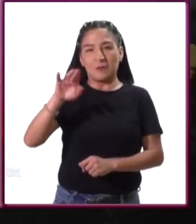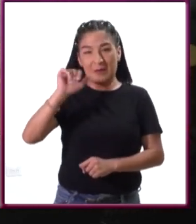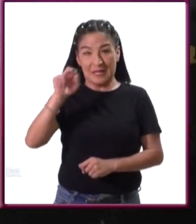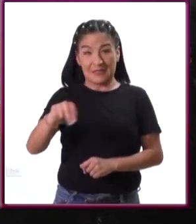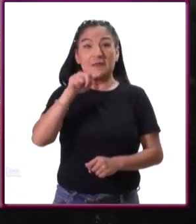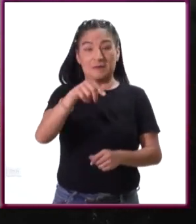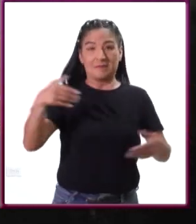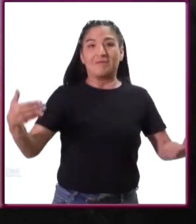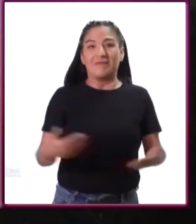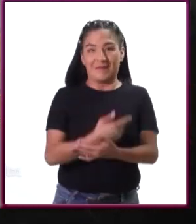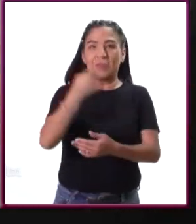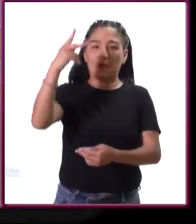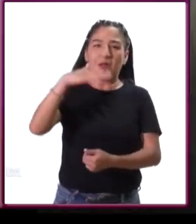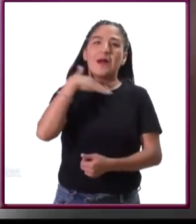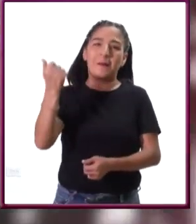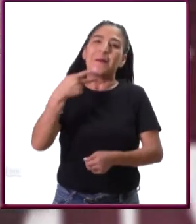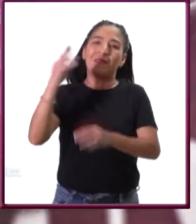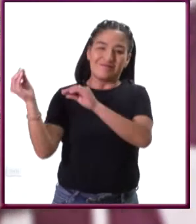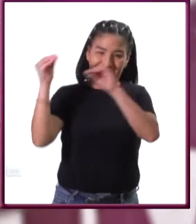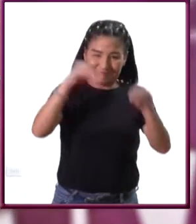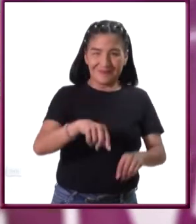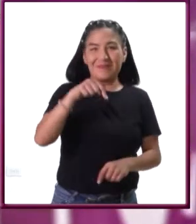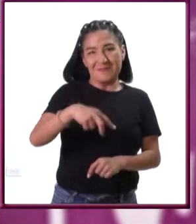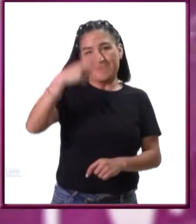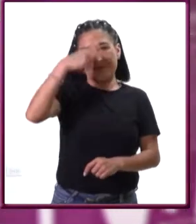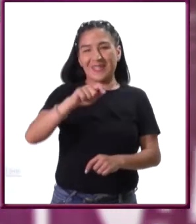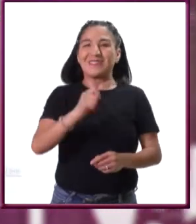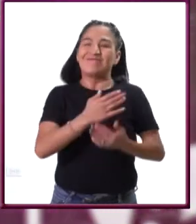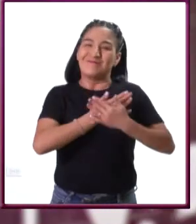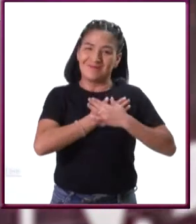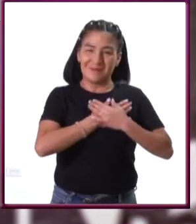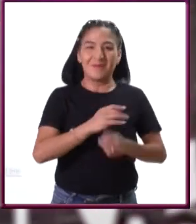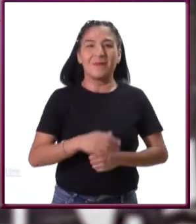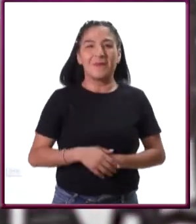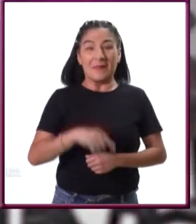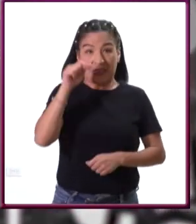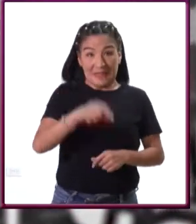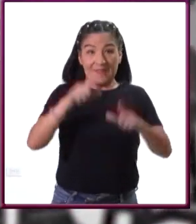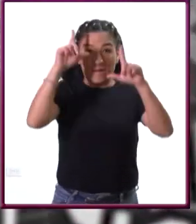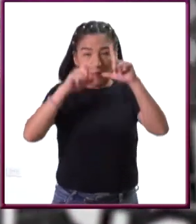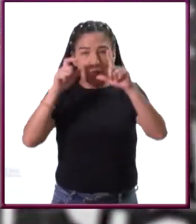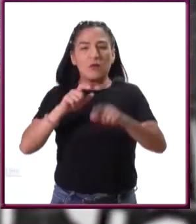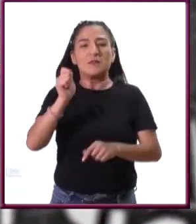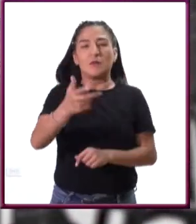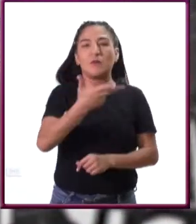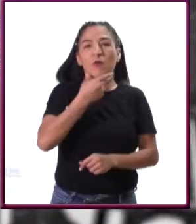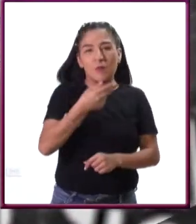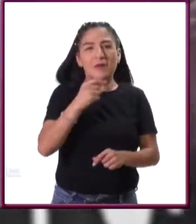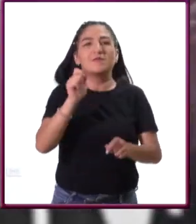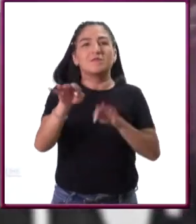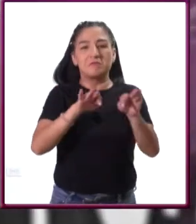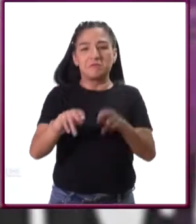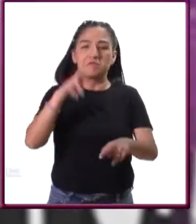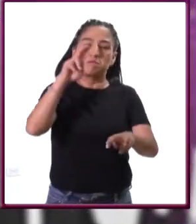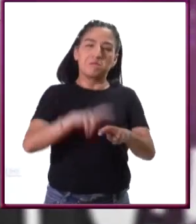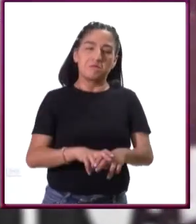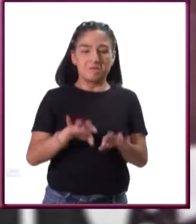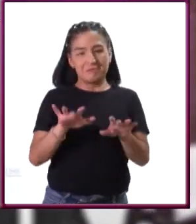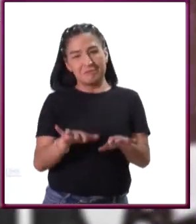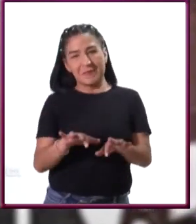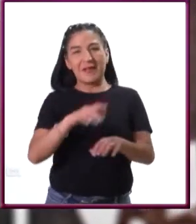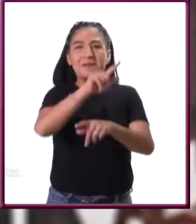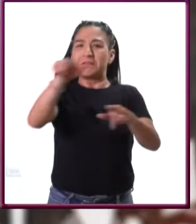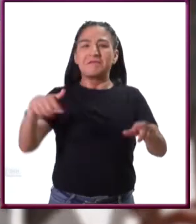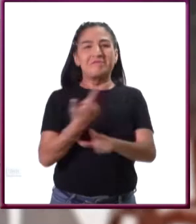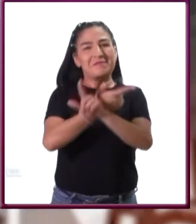pero mexicano de corazón. En esta fotografía vemos a un hombre trabajando en su escritorio, al aire libre. Esta